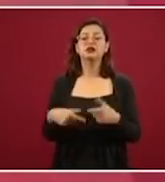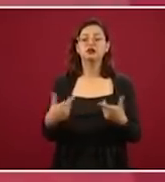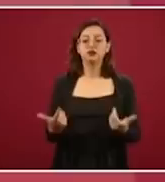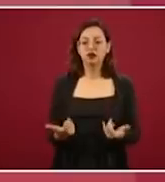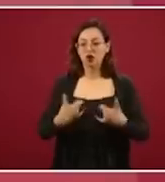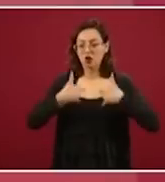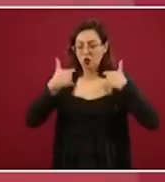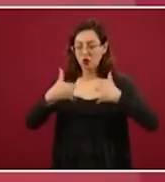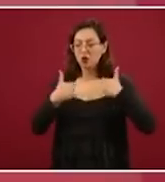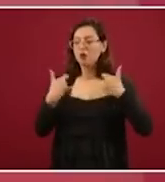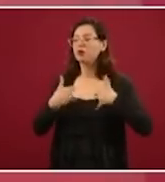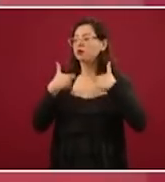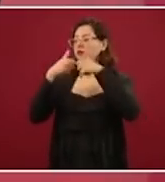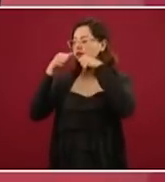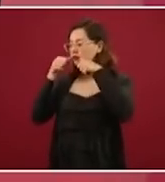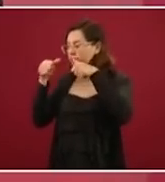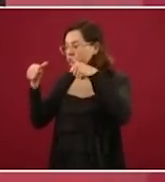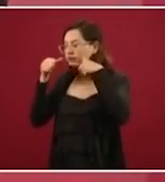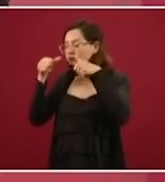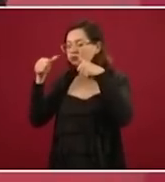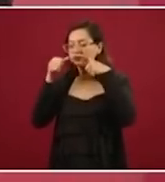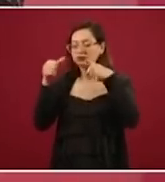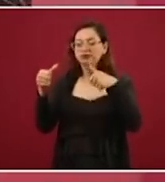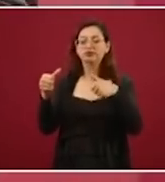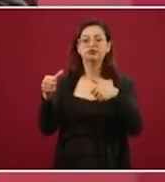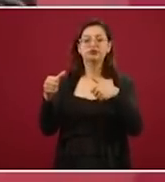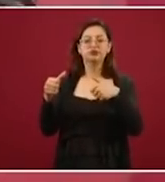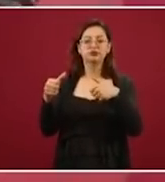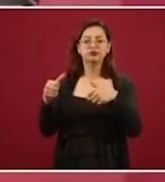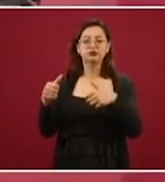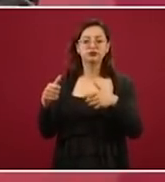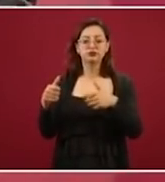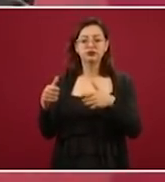atendiendo a los jóvenes que